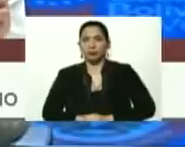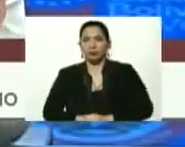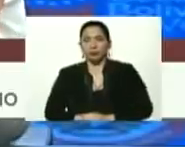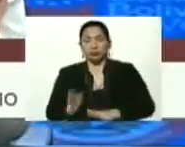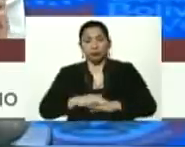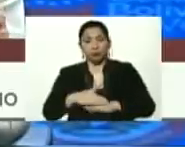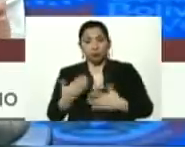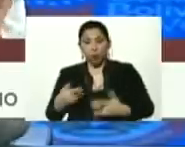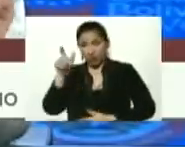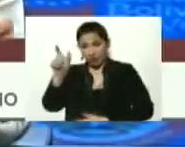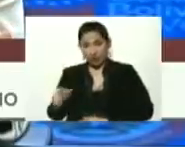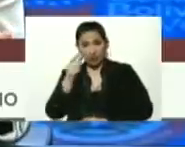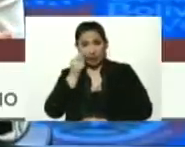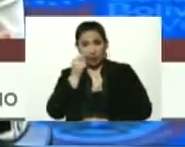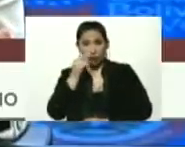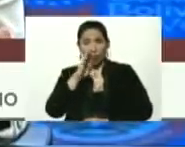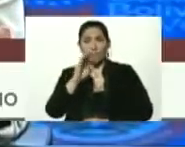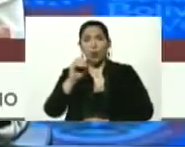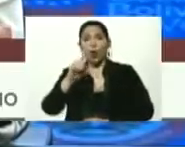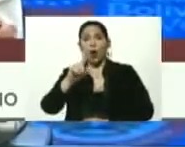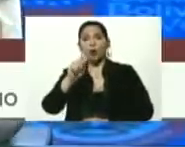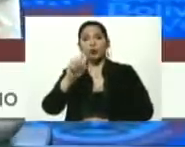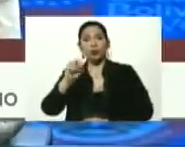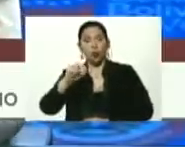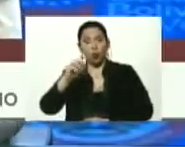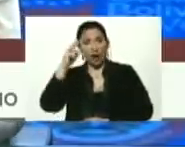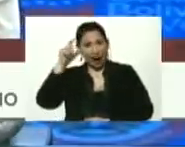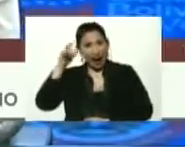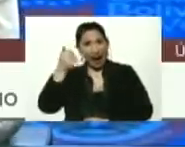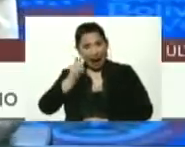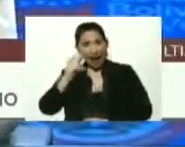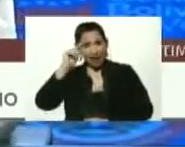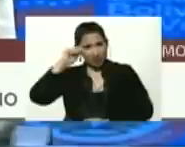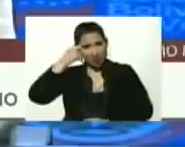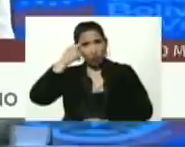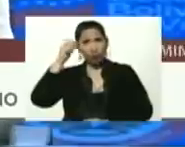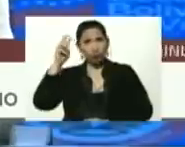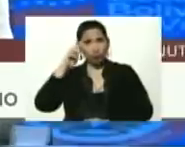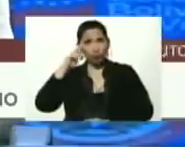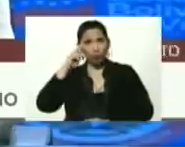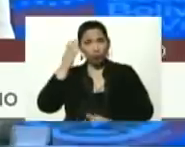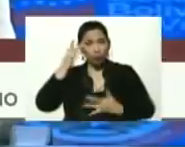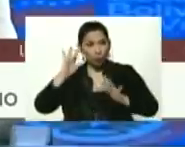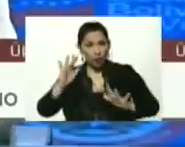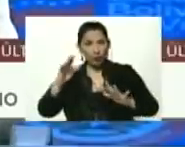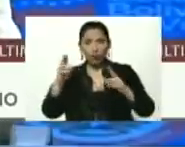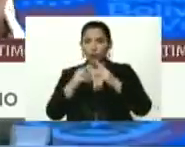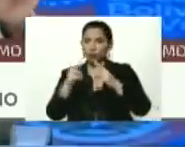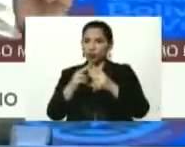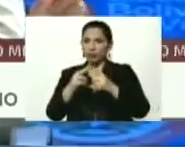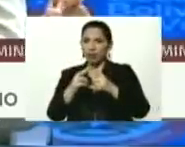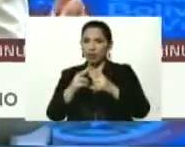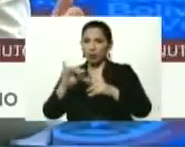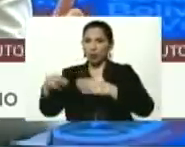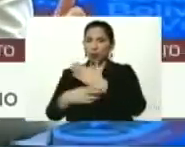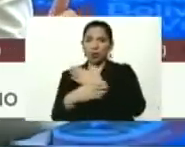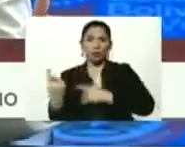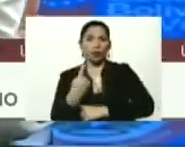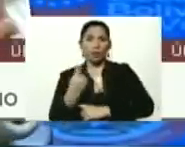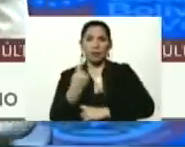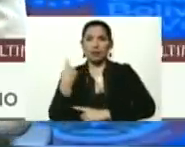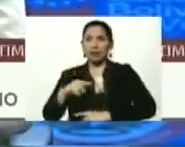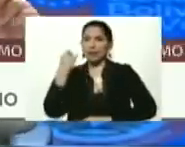Porque el señor Bolton tiene razón al decir que el supuesto reconocimiento internacional a Juan Guaidó solamente tenía una